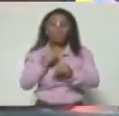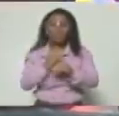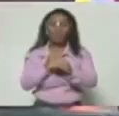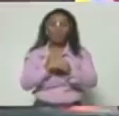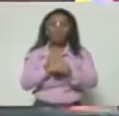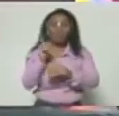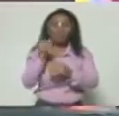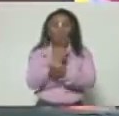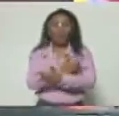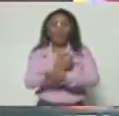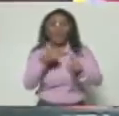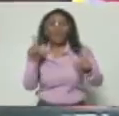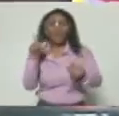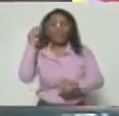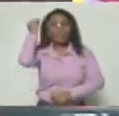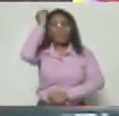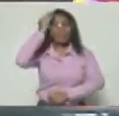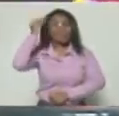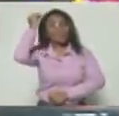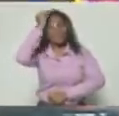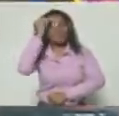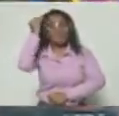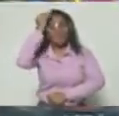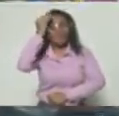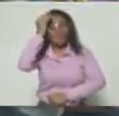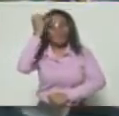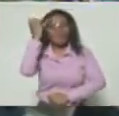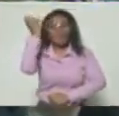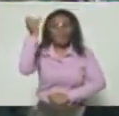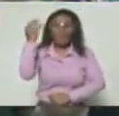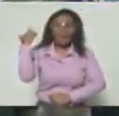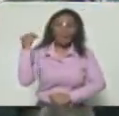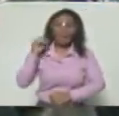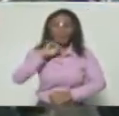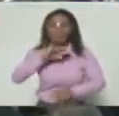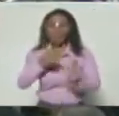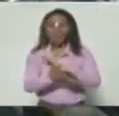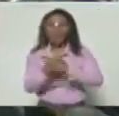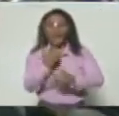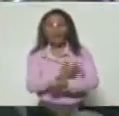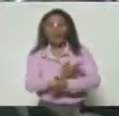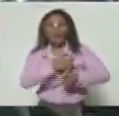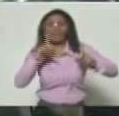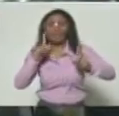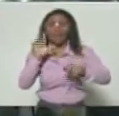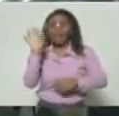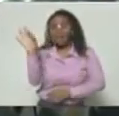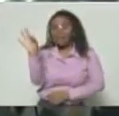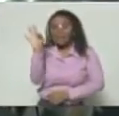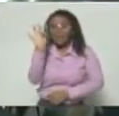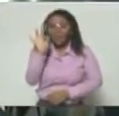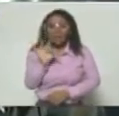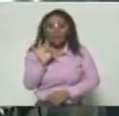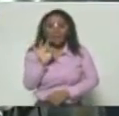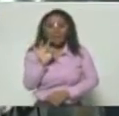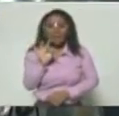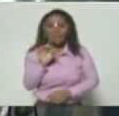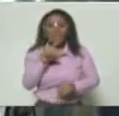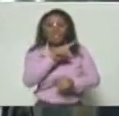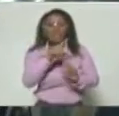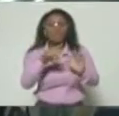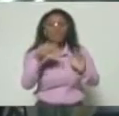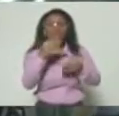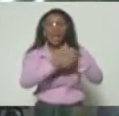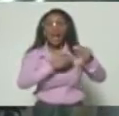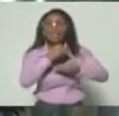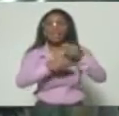su libre pensamiento, pues, ideológico, su libertad para elegir, y se constituían en una